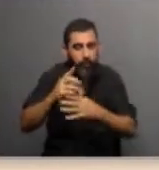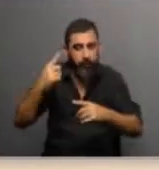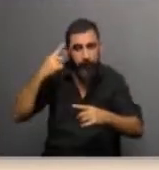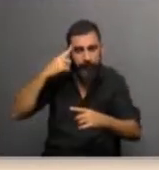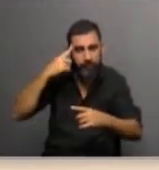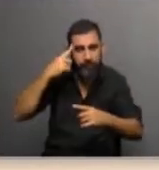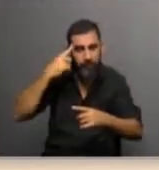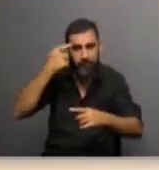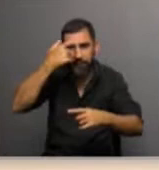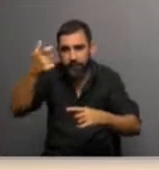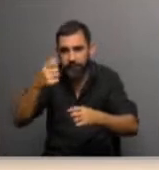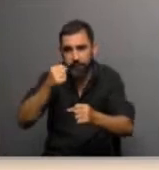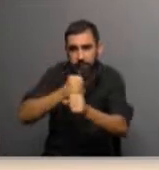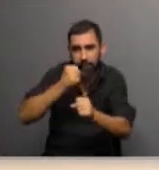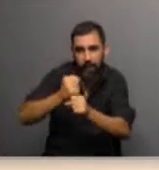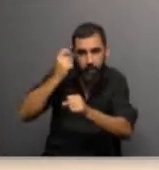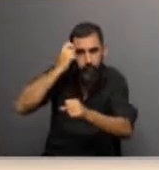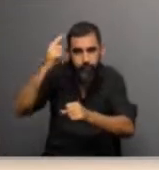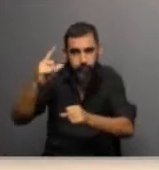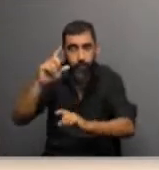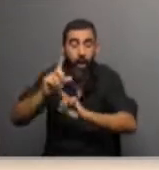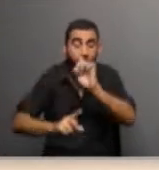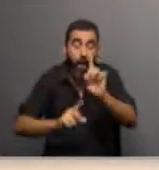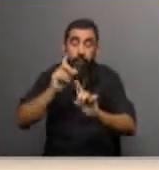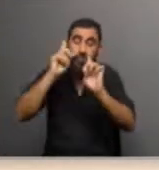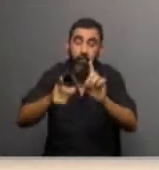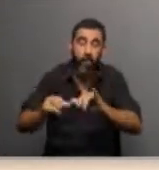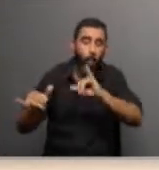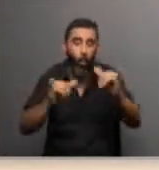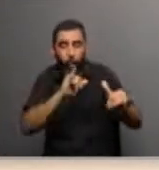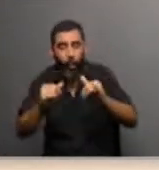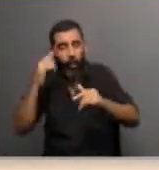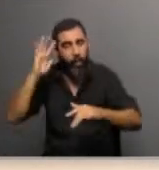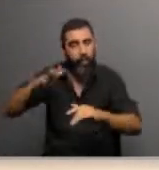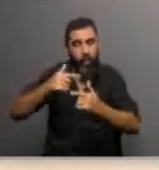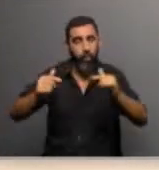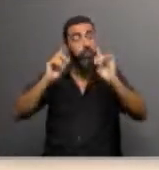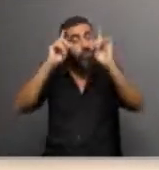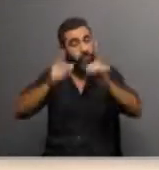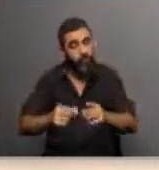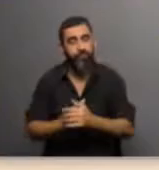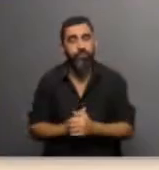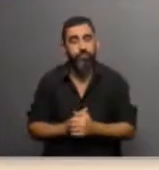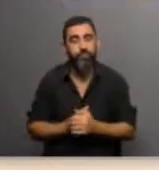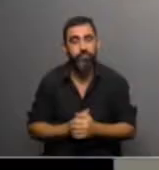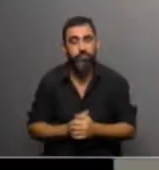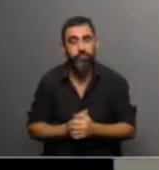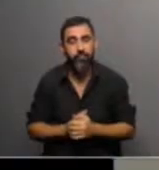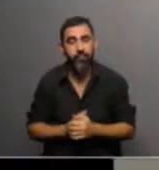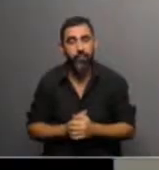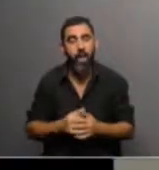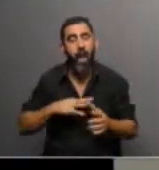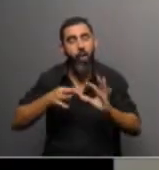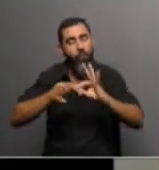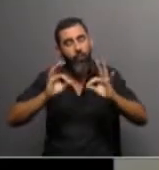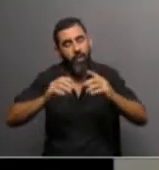asociadas a un trabajo intelectual, en realidad tienen también otro tipo de hobbies, ¿no? Hay una frase de Clemente Estable que es un poco